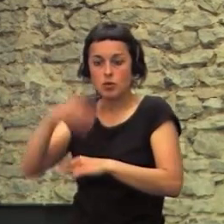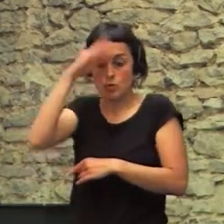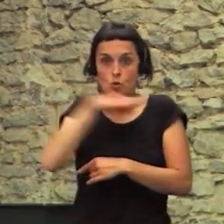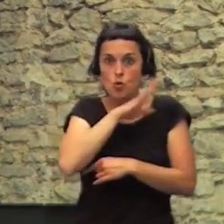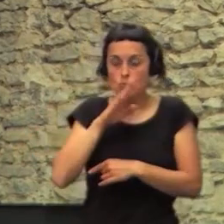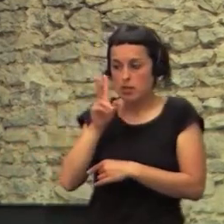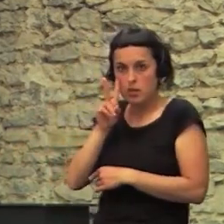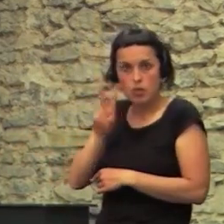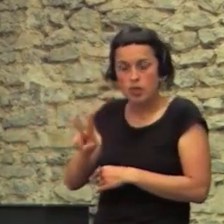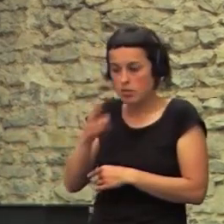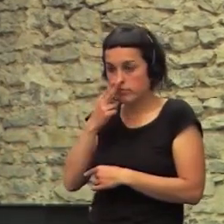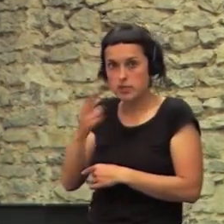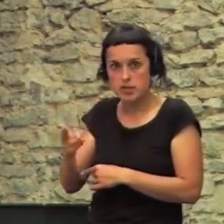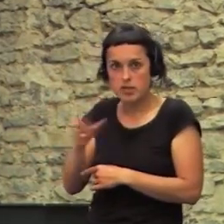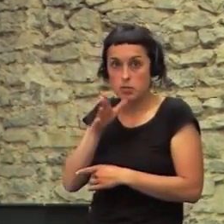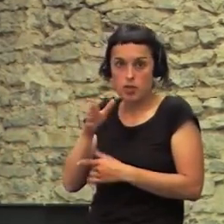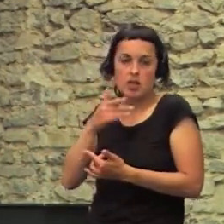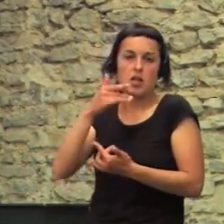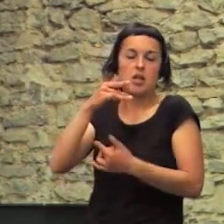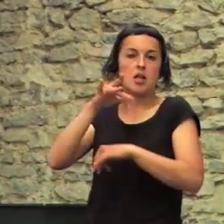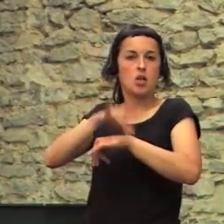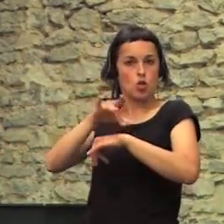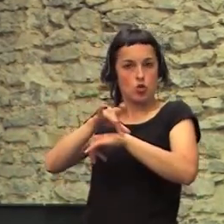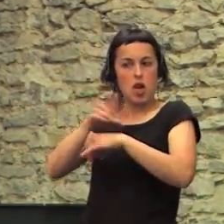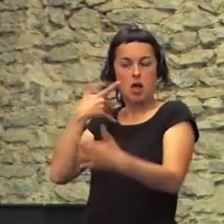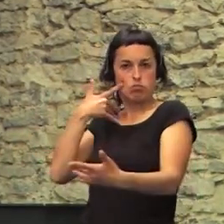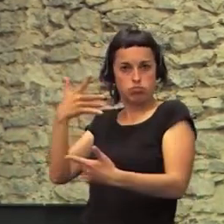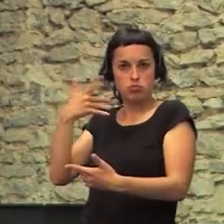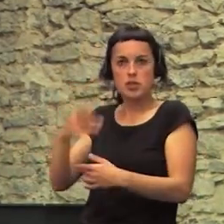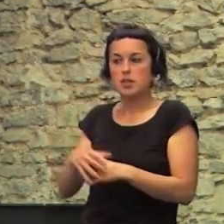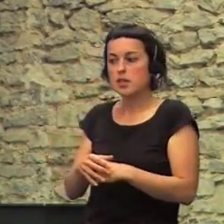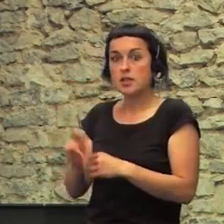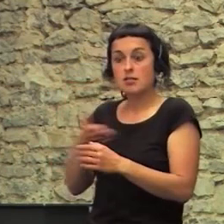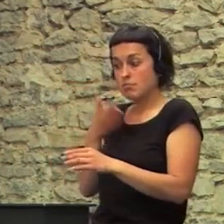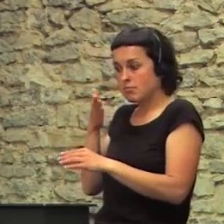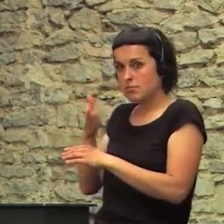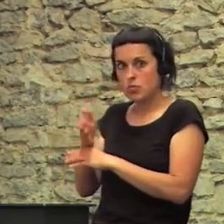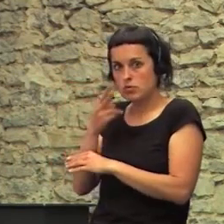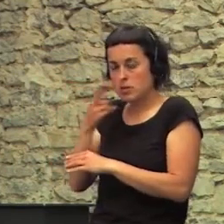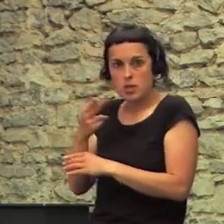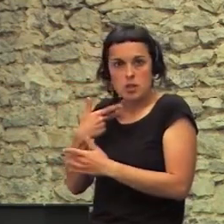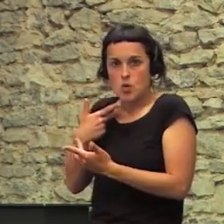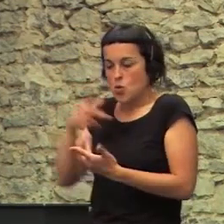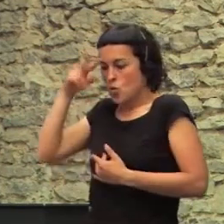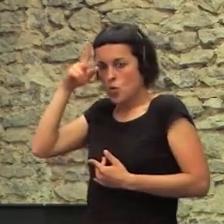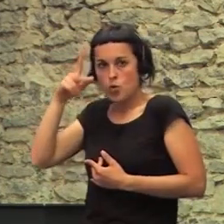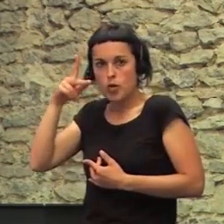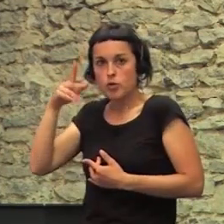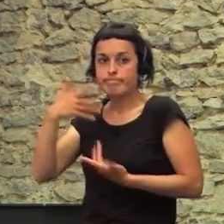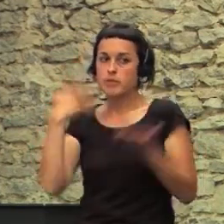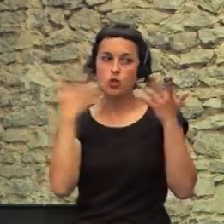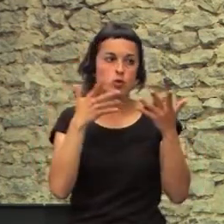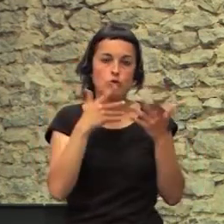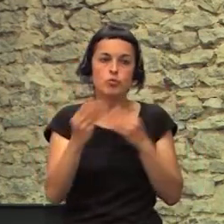que fueron a visitarlo, porque era un médico conocido, en la John Hopkins, le recomendó pues que nada, que operaran, porque